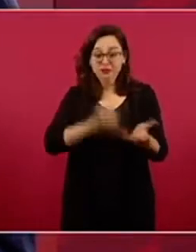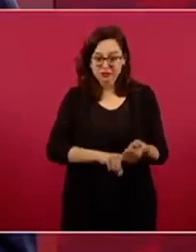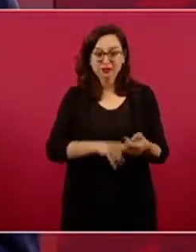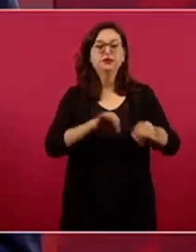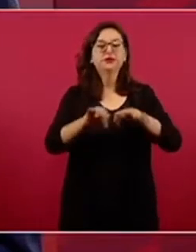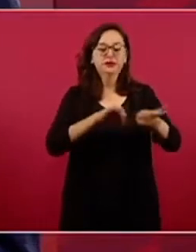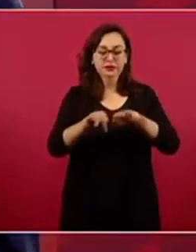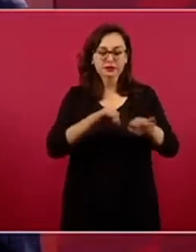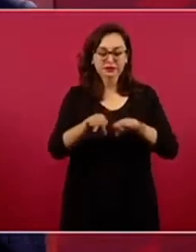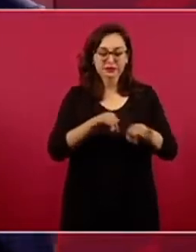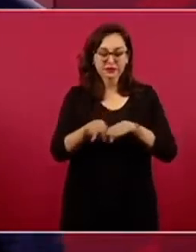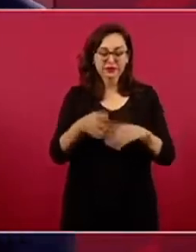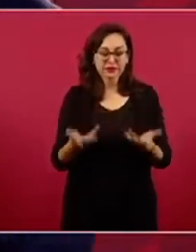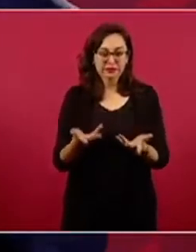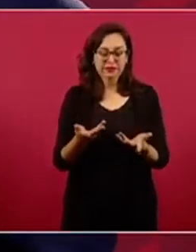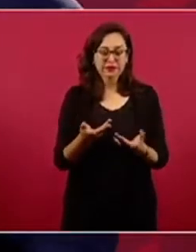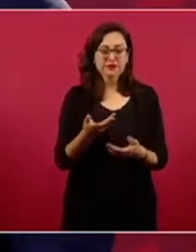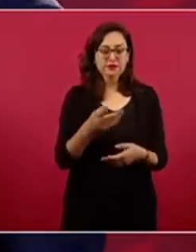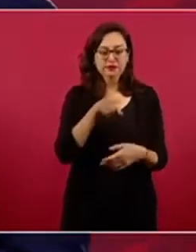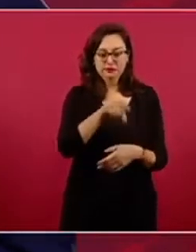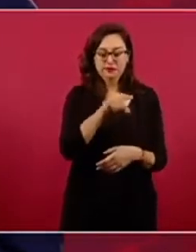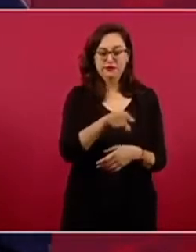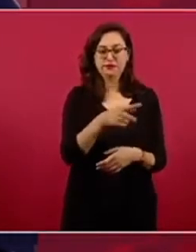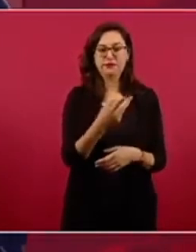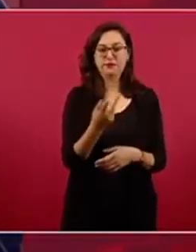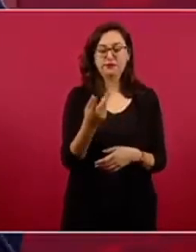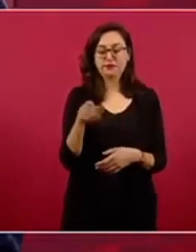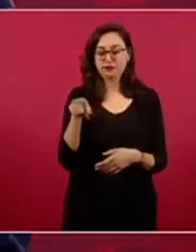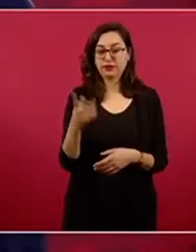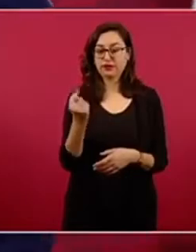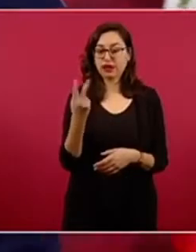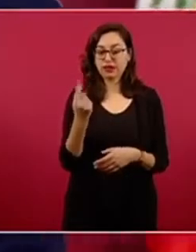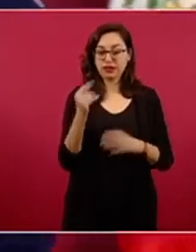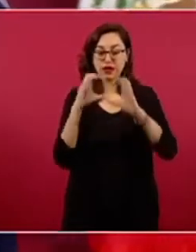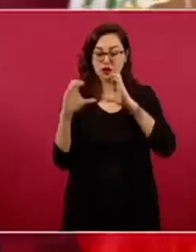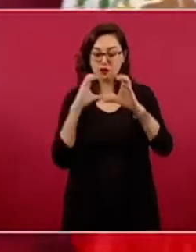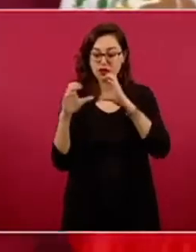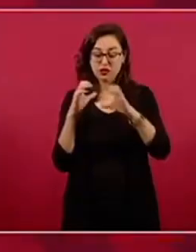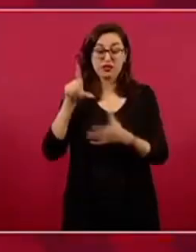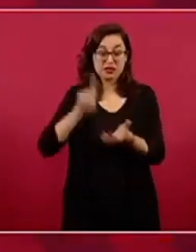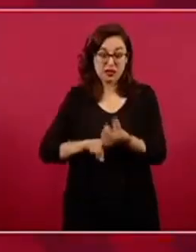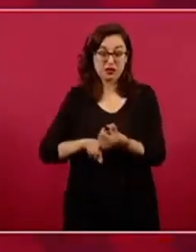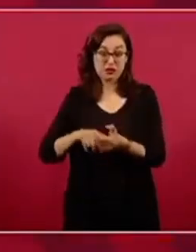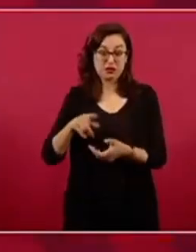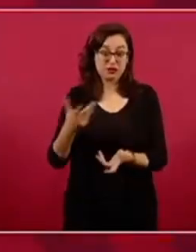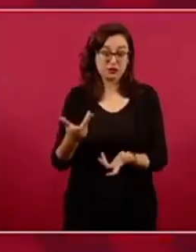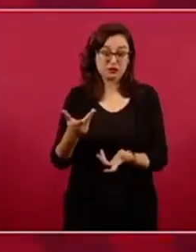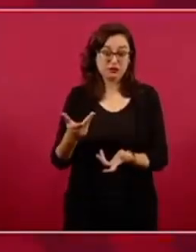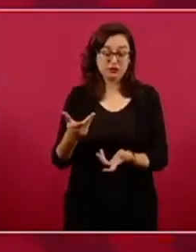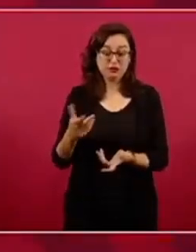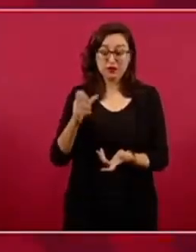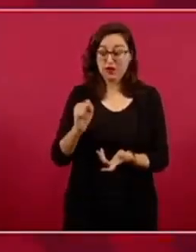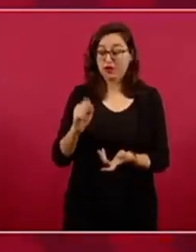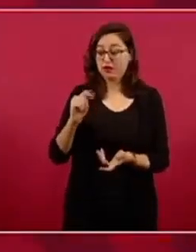en telecomunicaciones, y ya está trabajando en una corporación